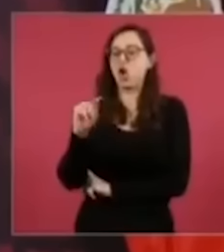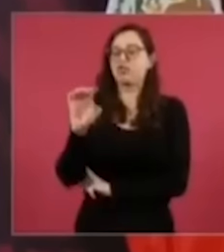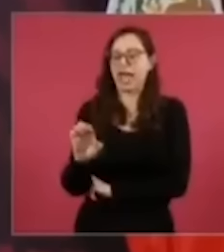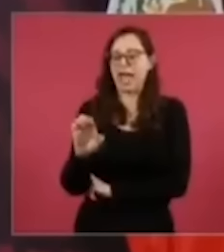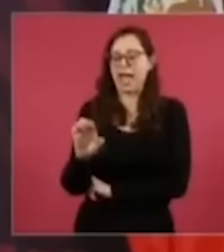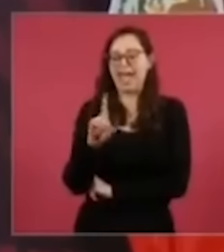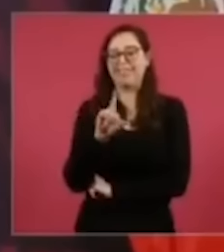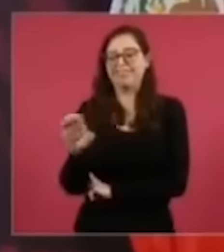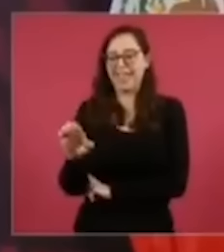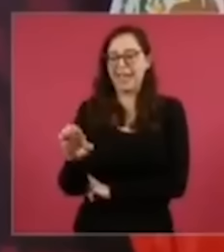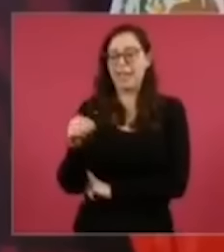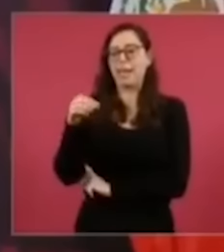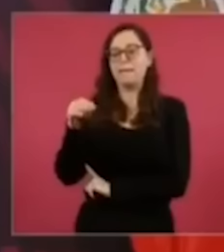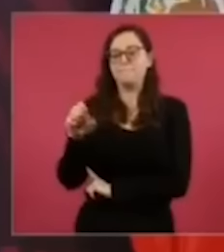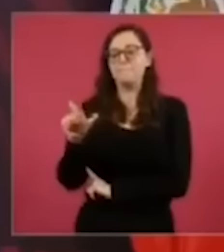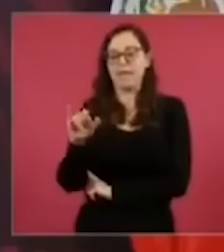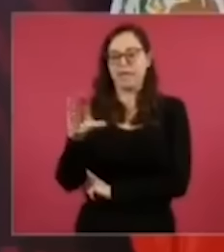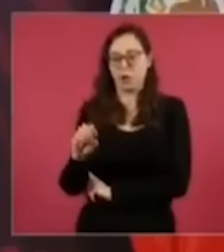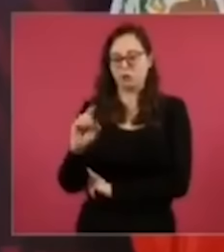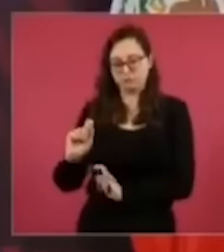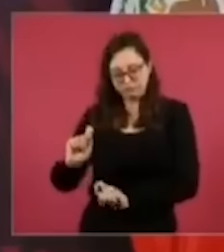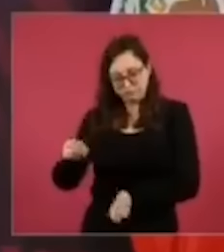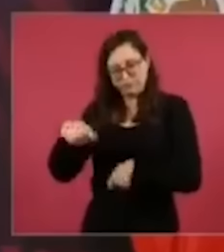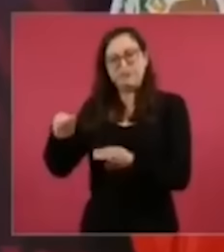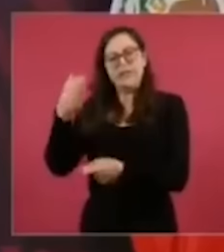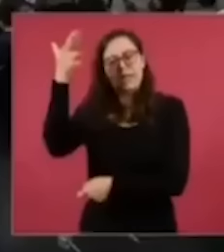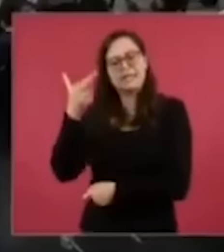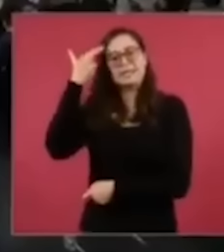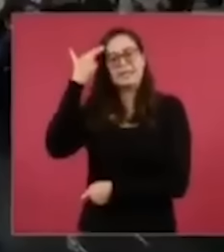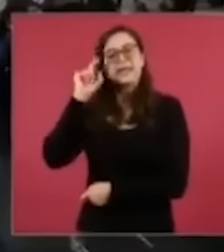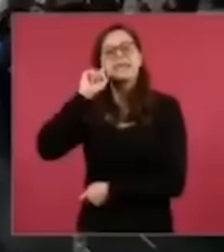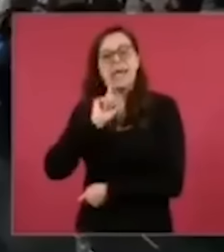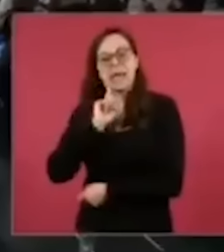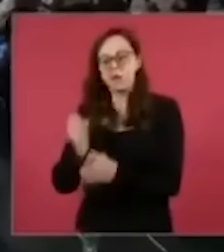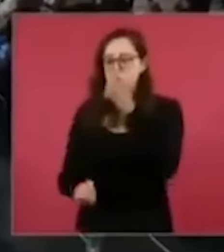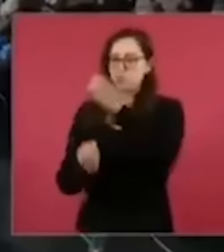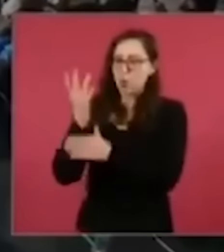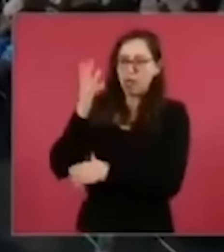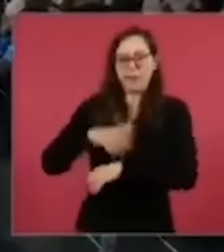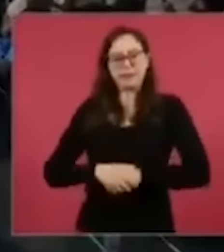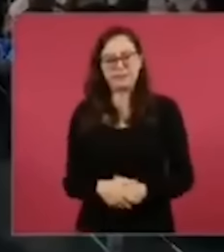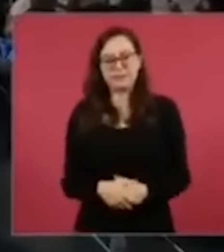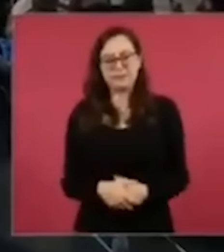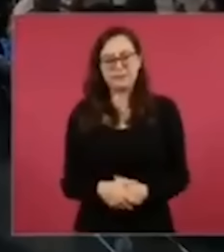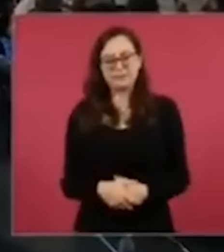O sea, es ridículo. Esto no tiene